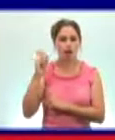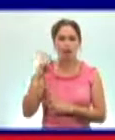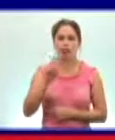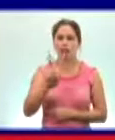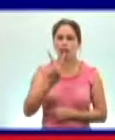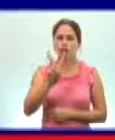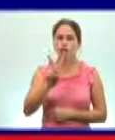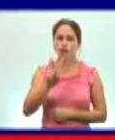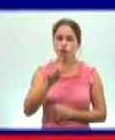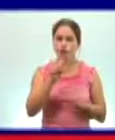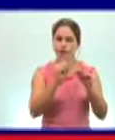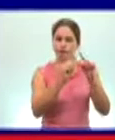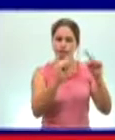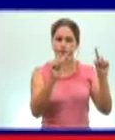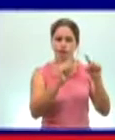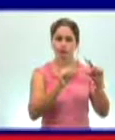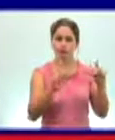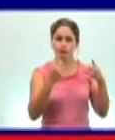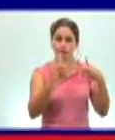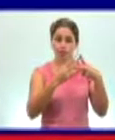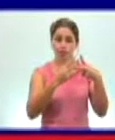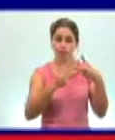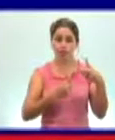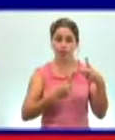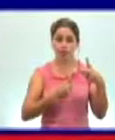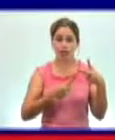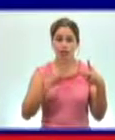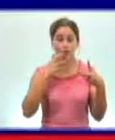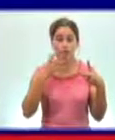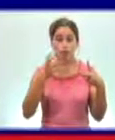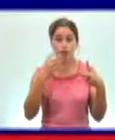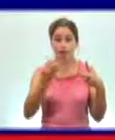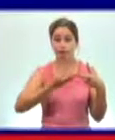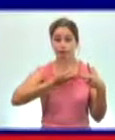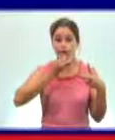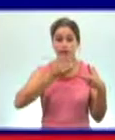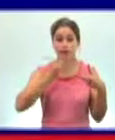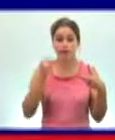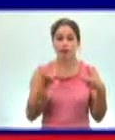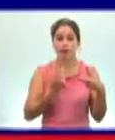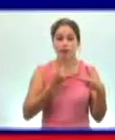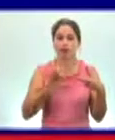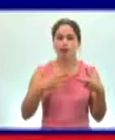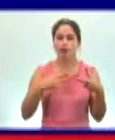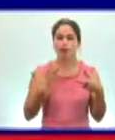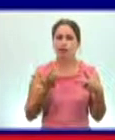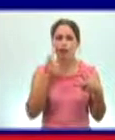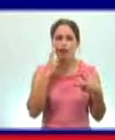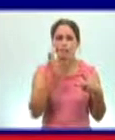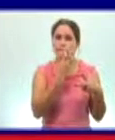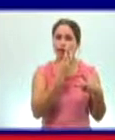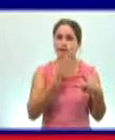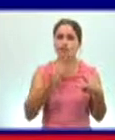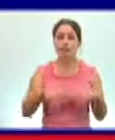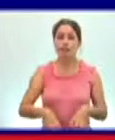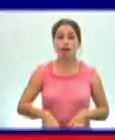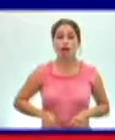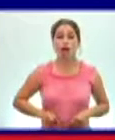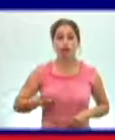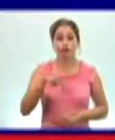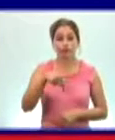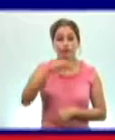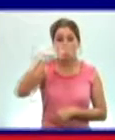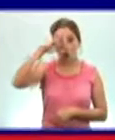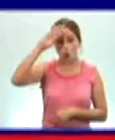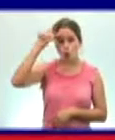que hay que exponer en esta parte. La primera idea tiene que ver con el Martí que asumen los cubanos. Hay cubanos que dicen que